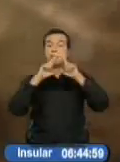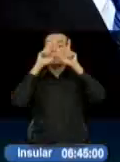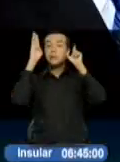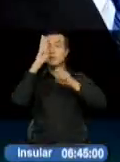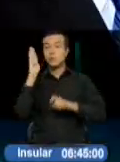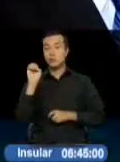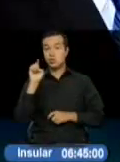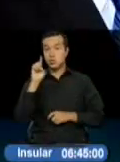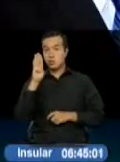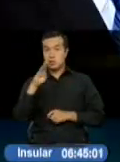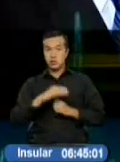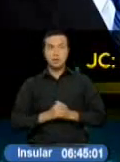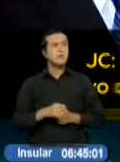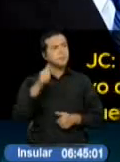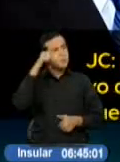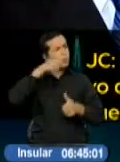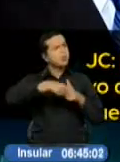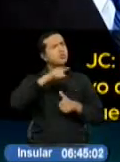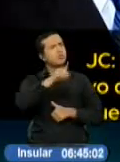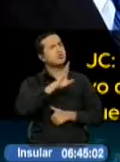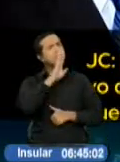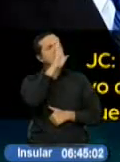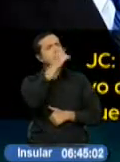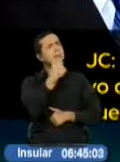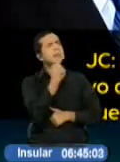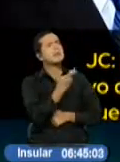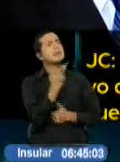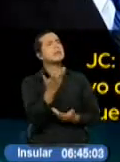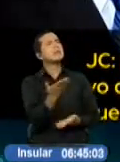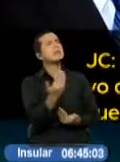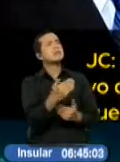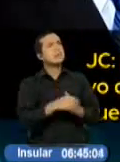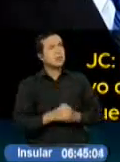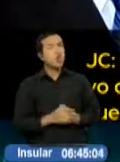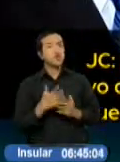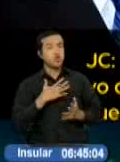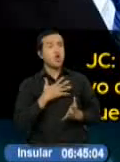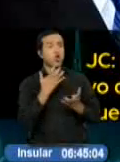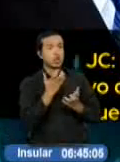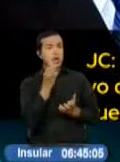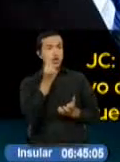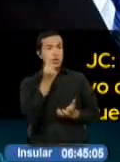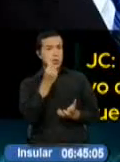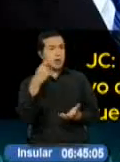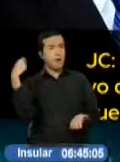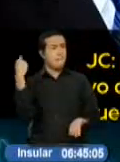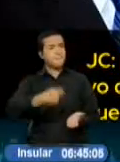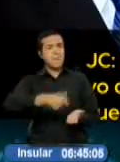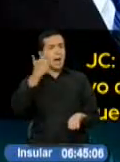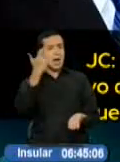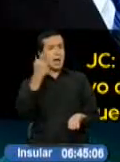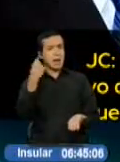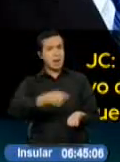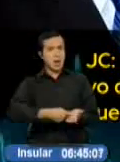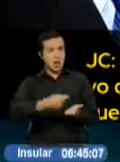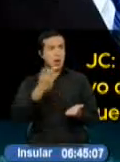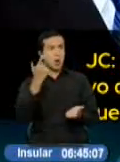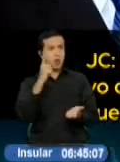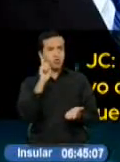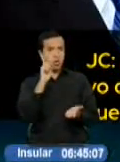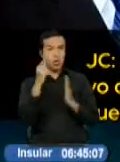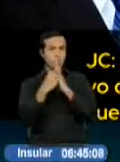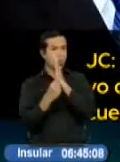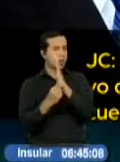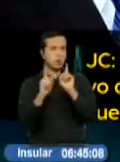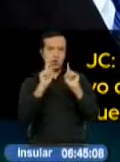Odebrecht. Me acuerdo que tú siempre me indicaba, yo quiero recibir en efectivo, no quiero